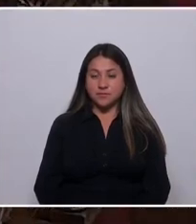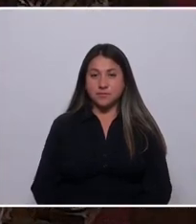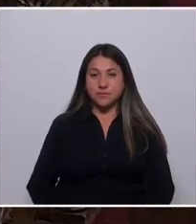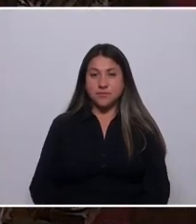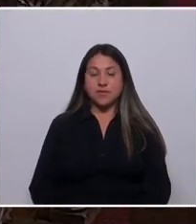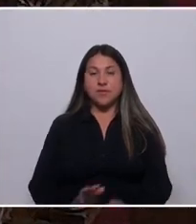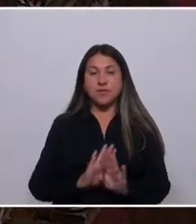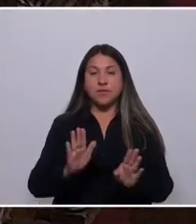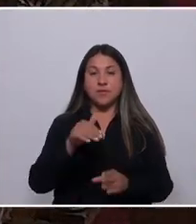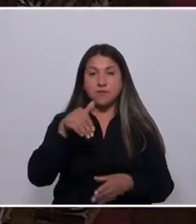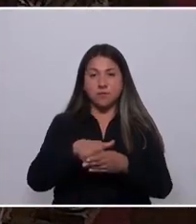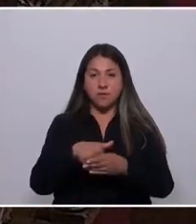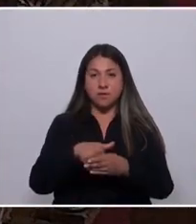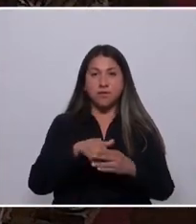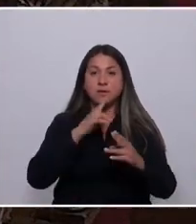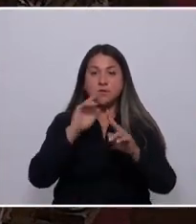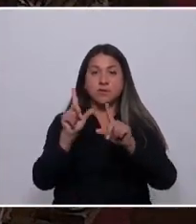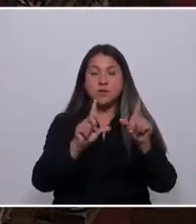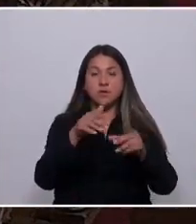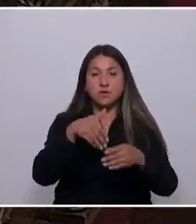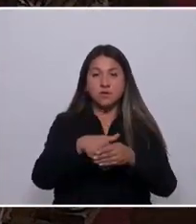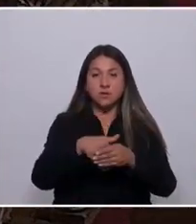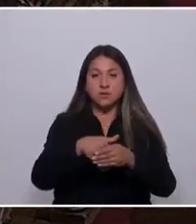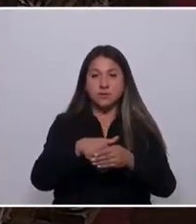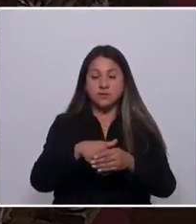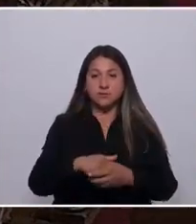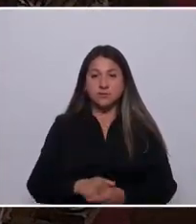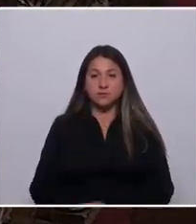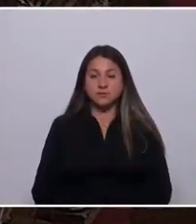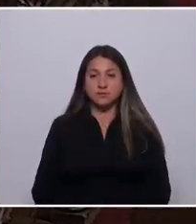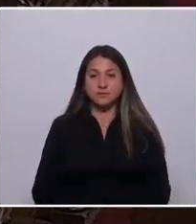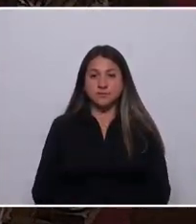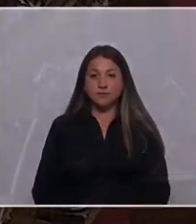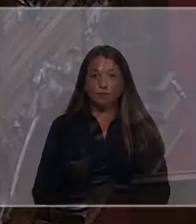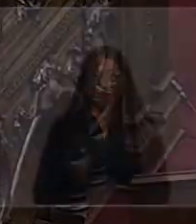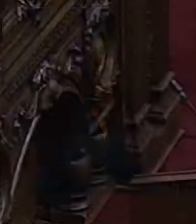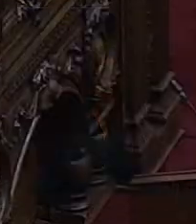Finalizada la votación, resultado de la votación.